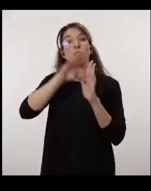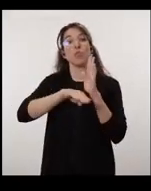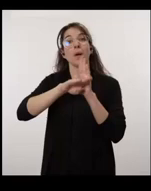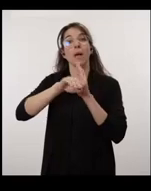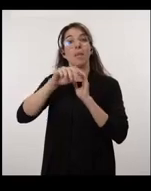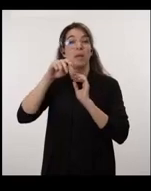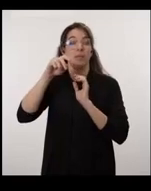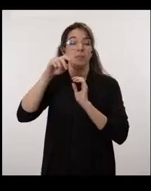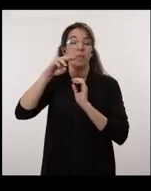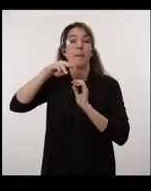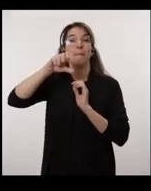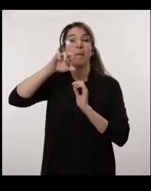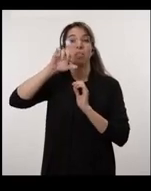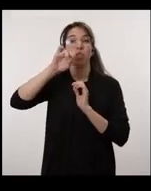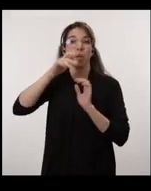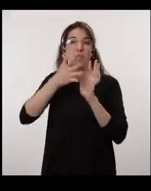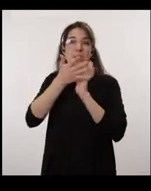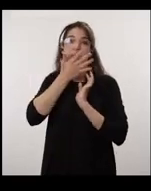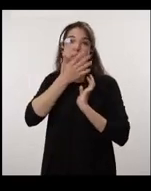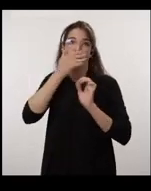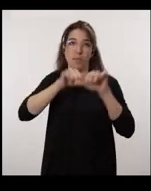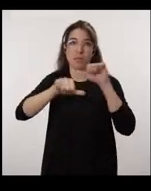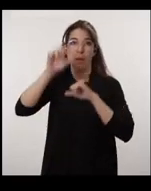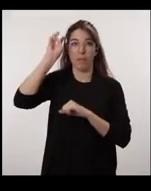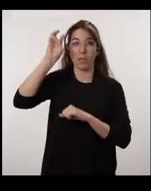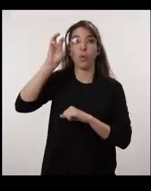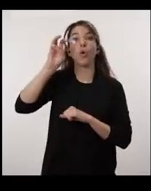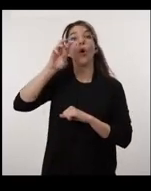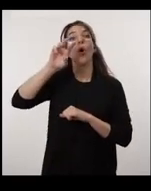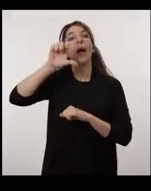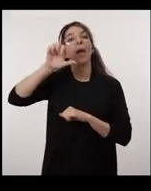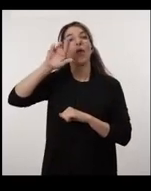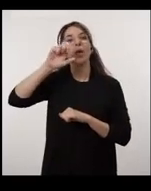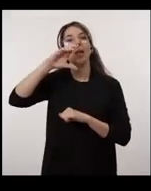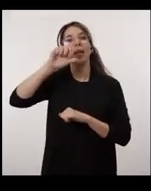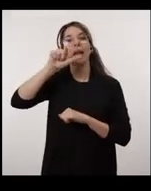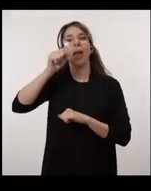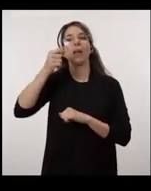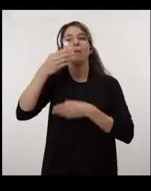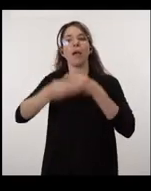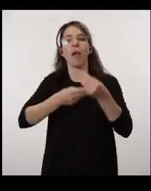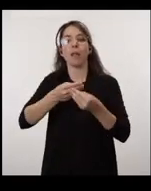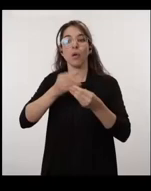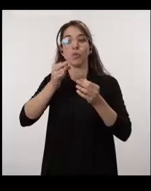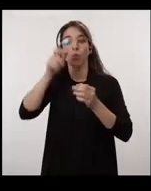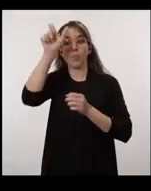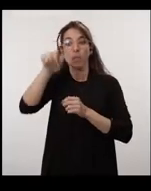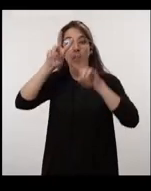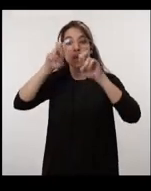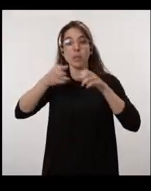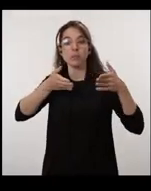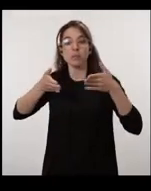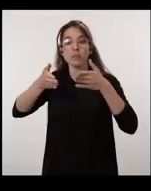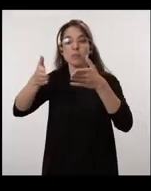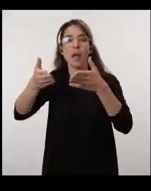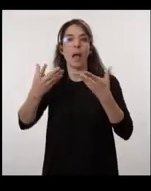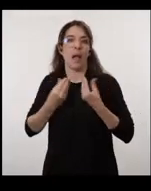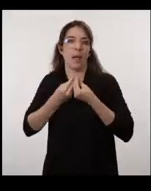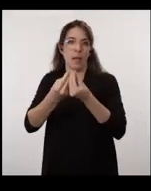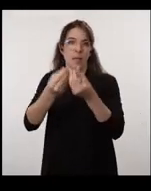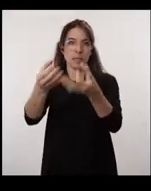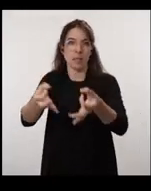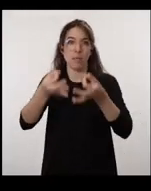lo que hace es acompañar al investigador a lo largo de su carrera cómo hacemos esto le facilitamos